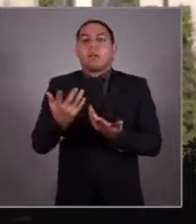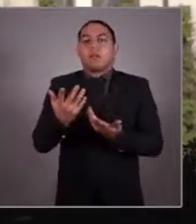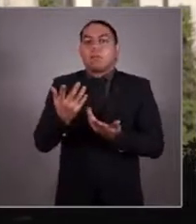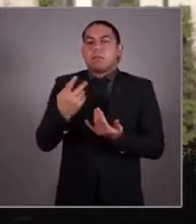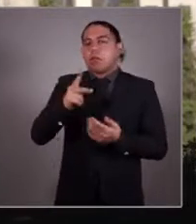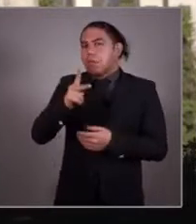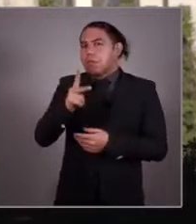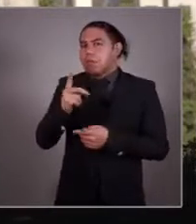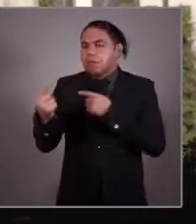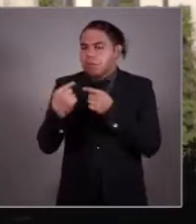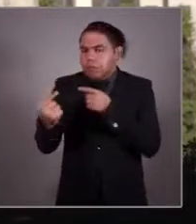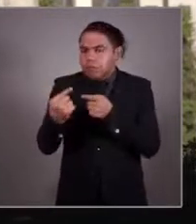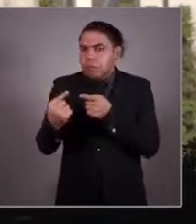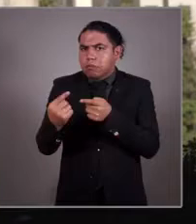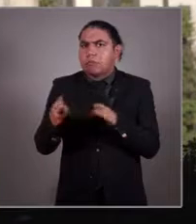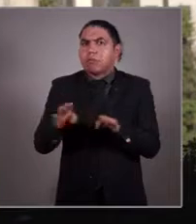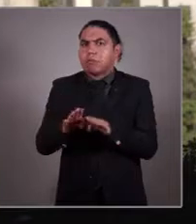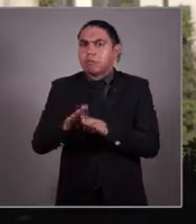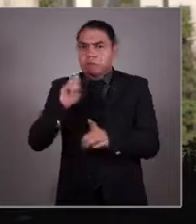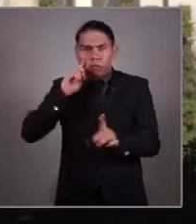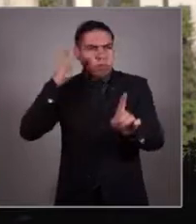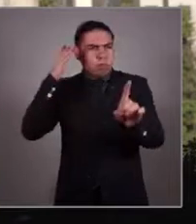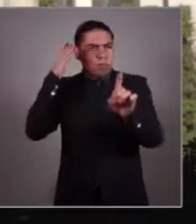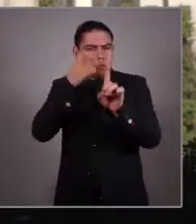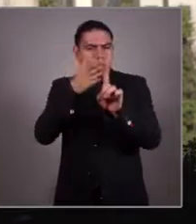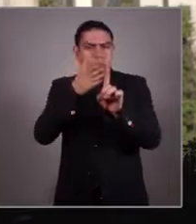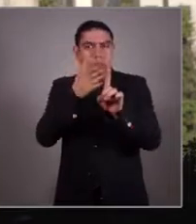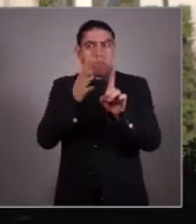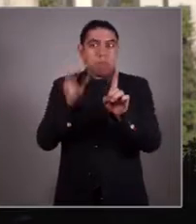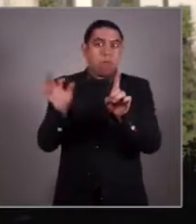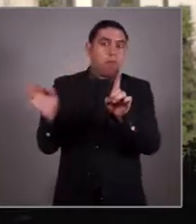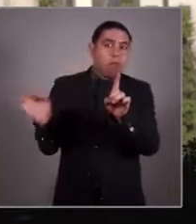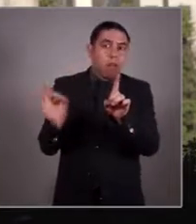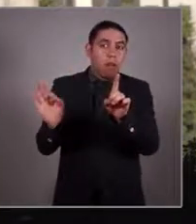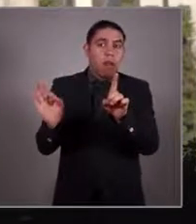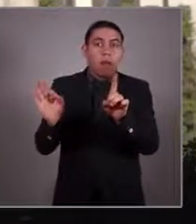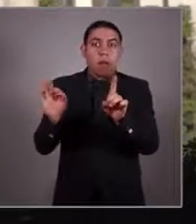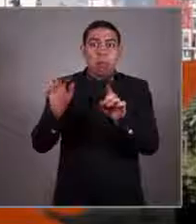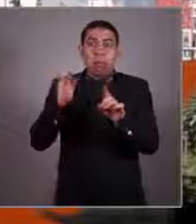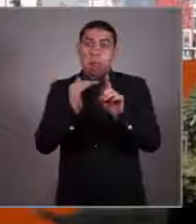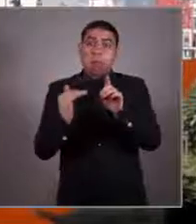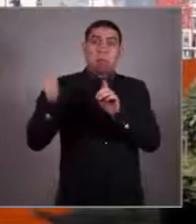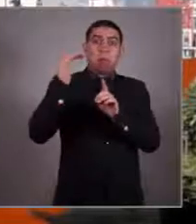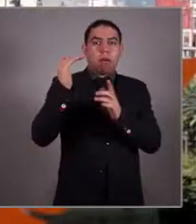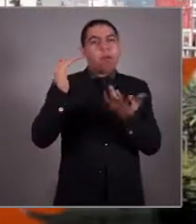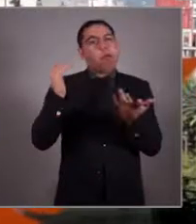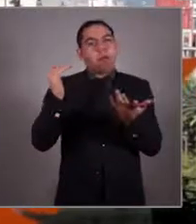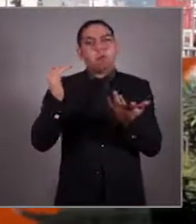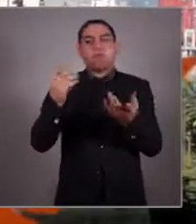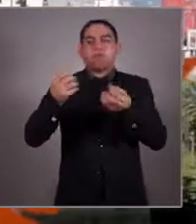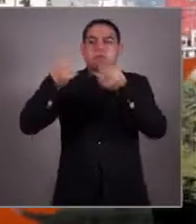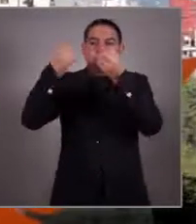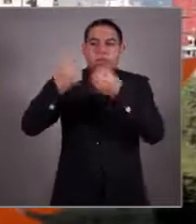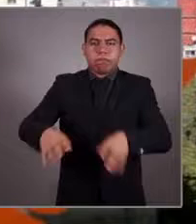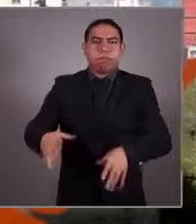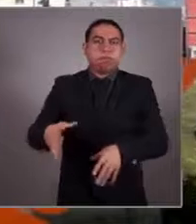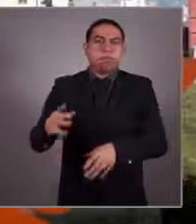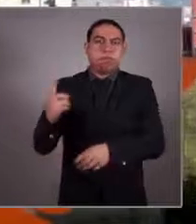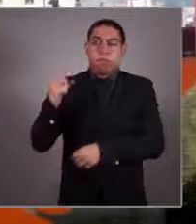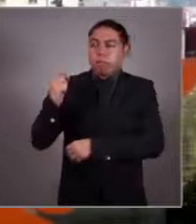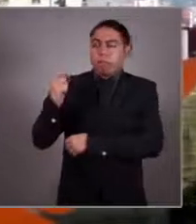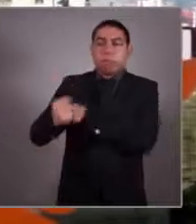para discutir las causas, que había un objetivo supuestamente superior. Hemos perdido 20